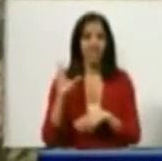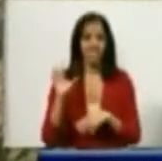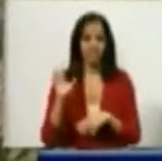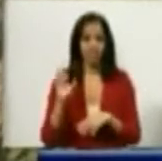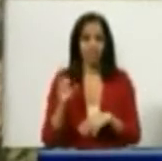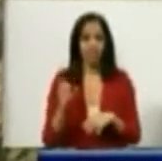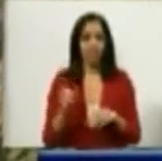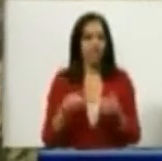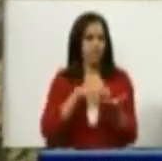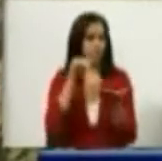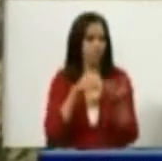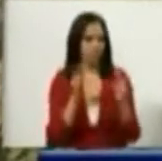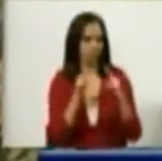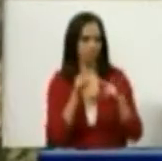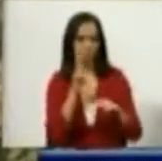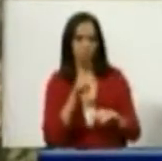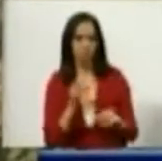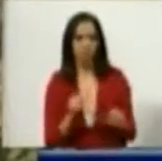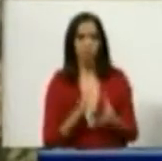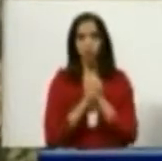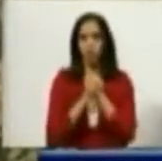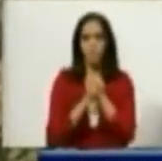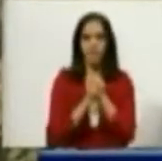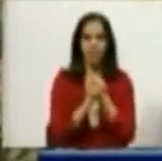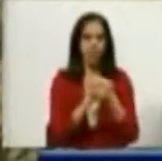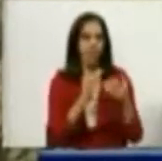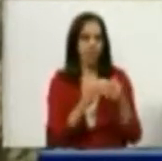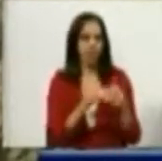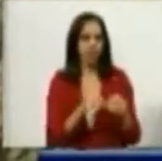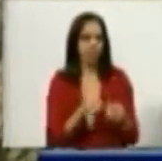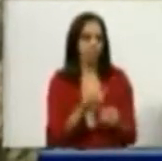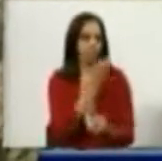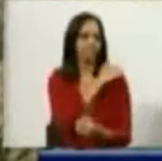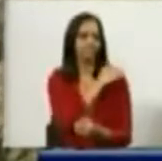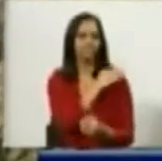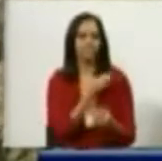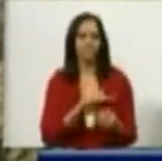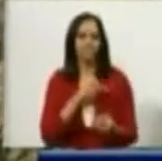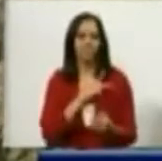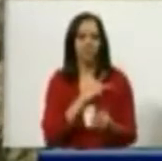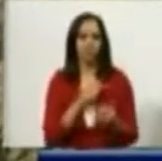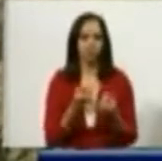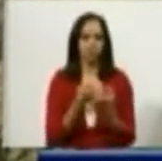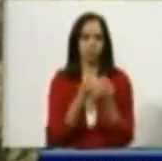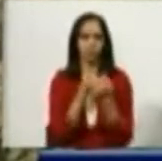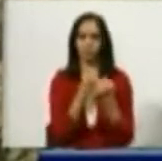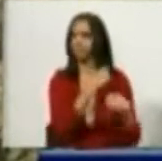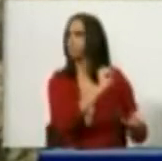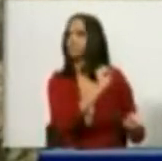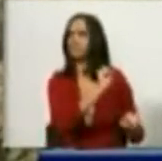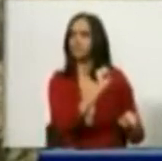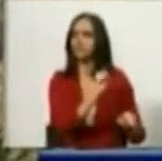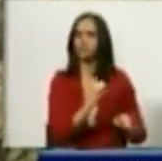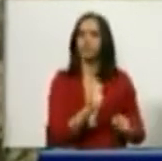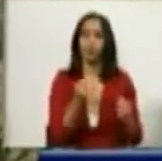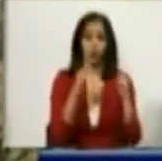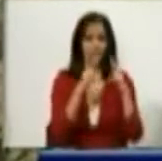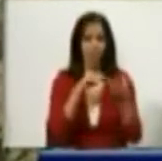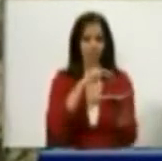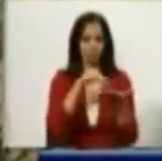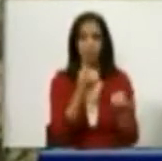otros amigos de él ahorita le están dando la espalda a los que él conoció a los que nos conocieron en Miami le dieron la